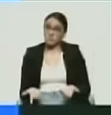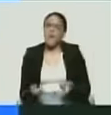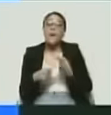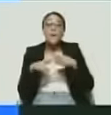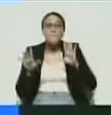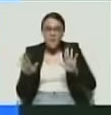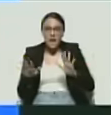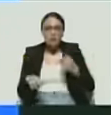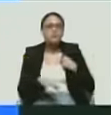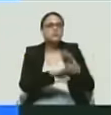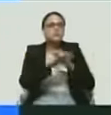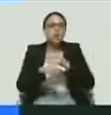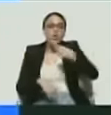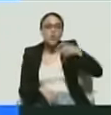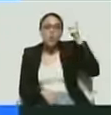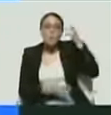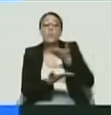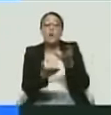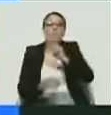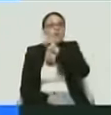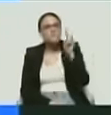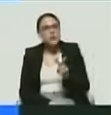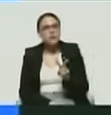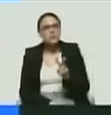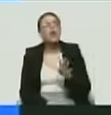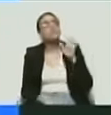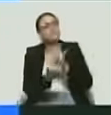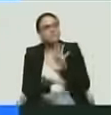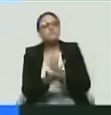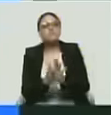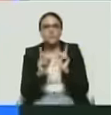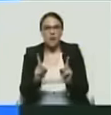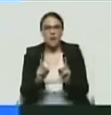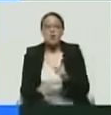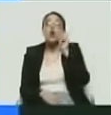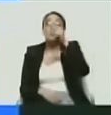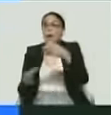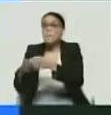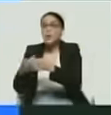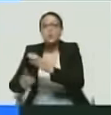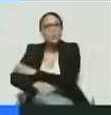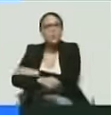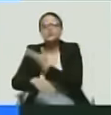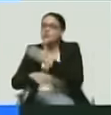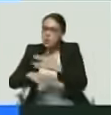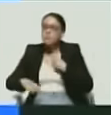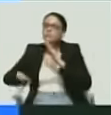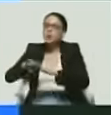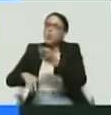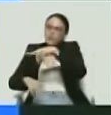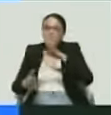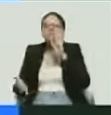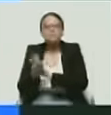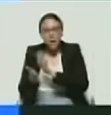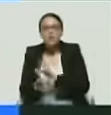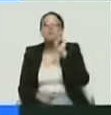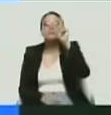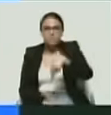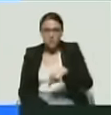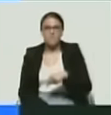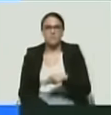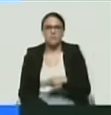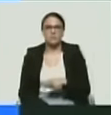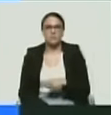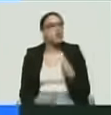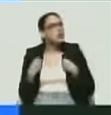tranquilo, incluido el pueblo opositor que va a votar por alguno de los 8 patarucos, o 9 o 10, no me